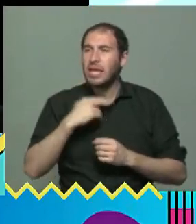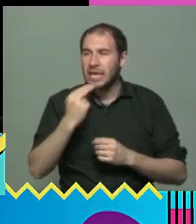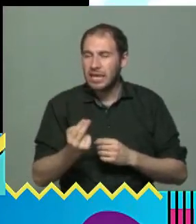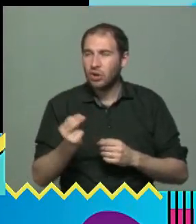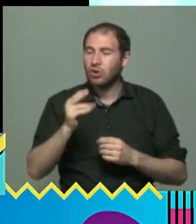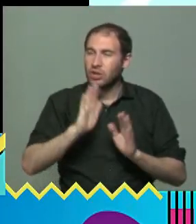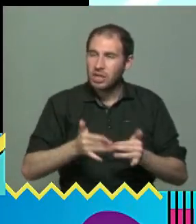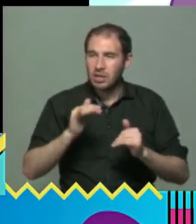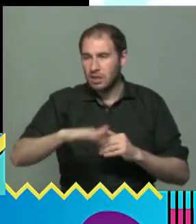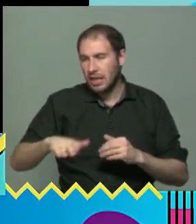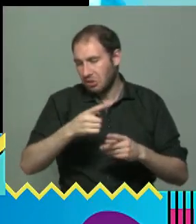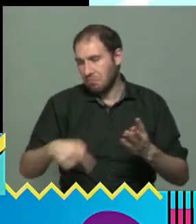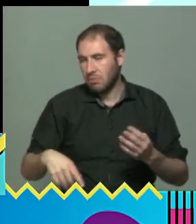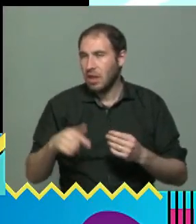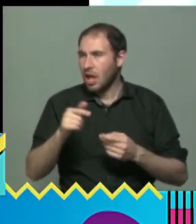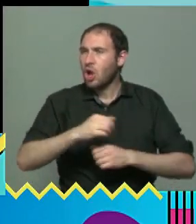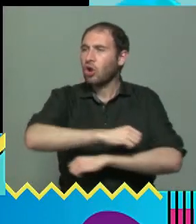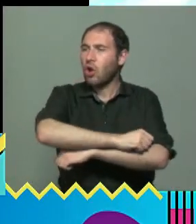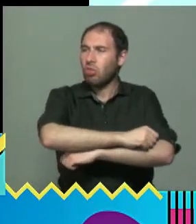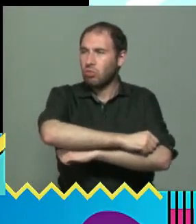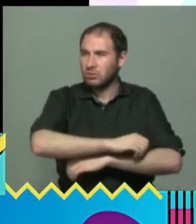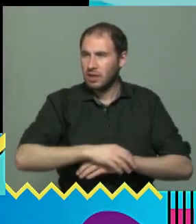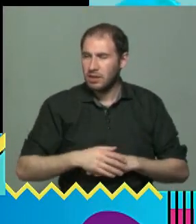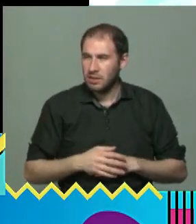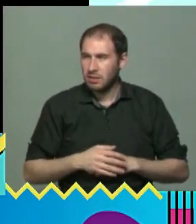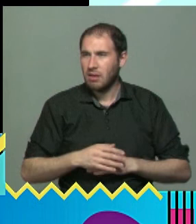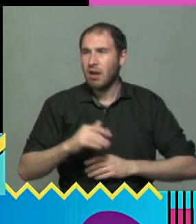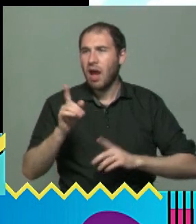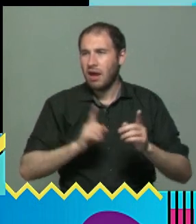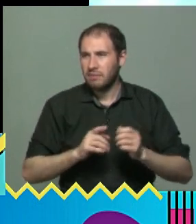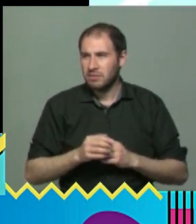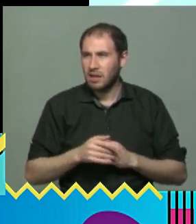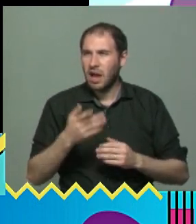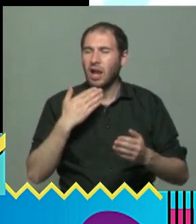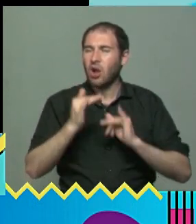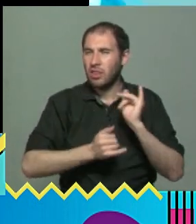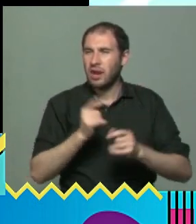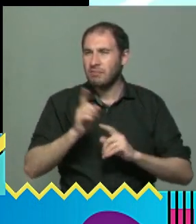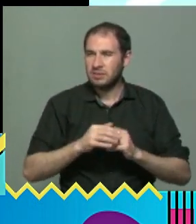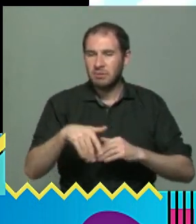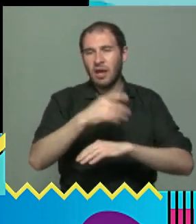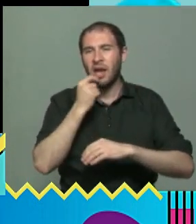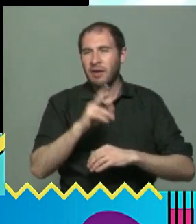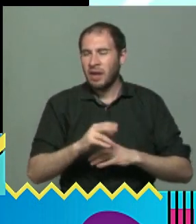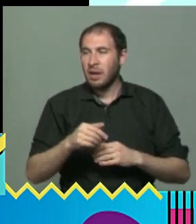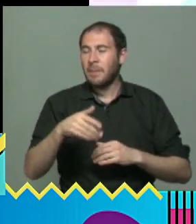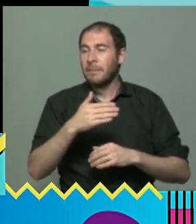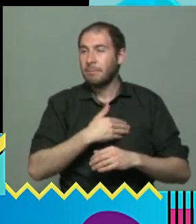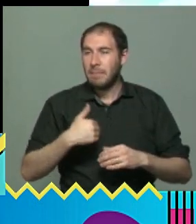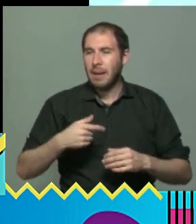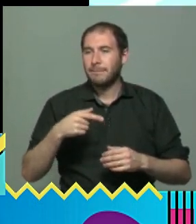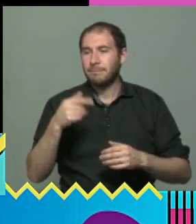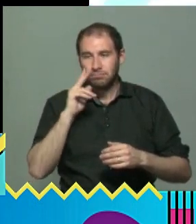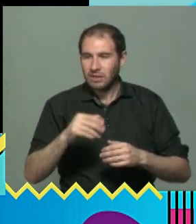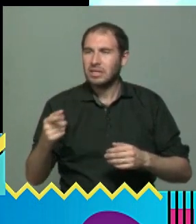o una niña o un niño, ¿no es cierto?, tiene una conducta. Yo a veces les comentaba incluso cuando hablamos ahí, bueno, por ahí uno ve en la calle que va una mamá caminando y el hijo le va